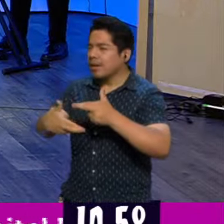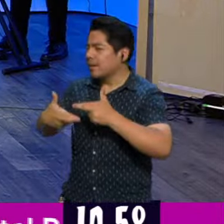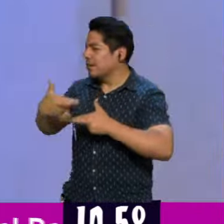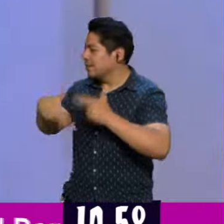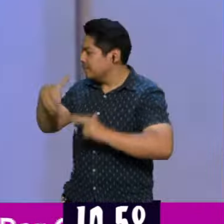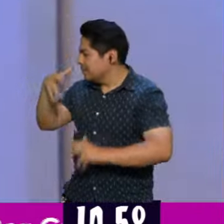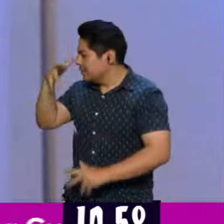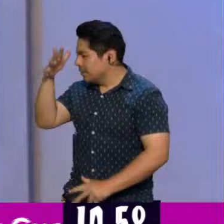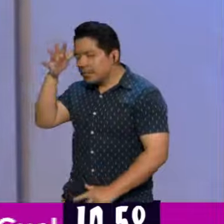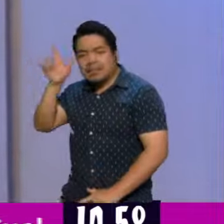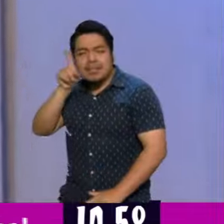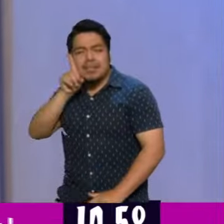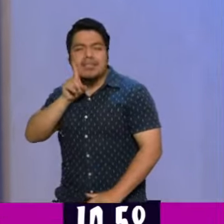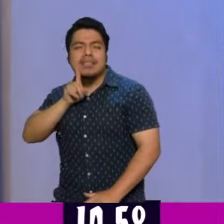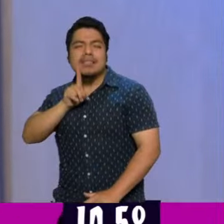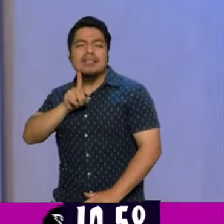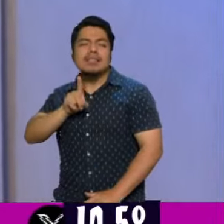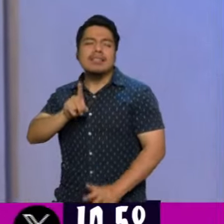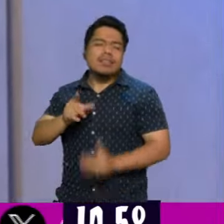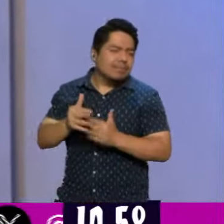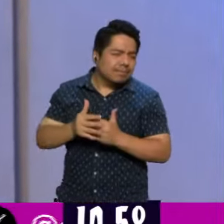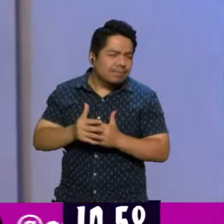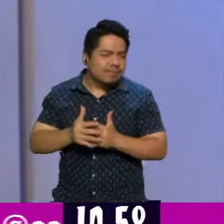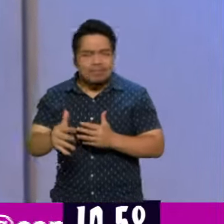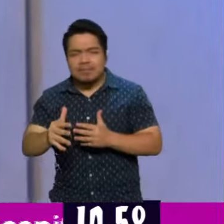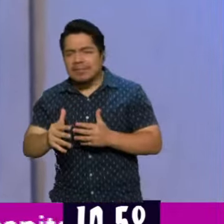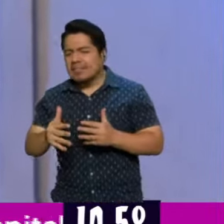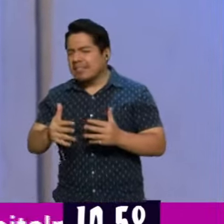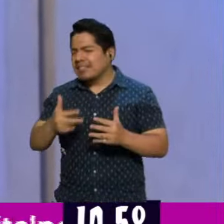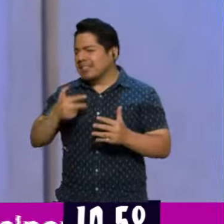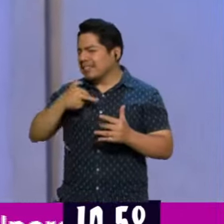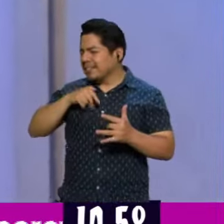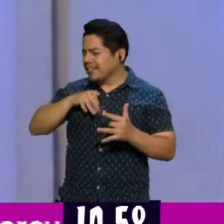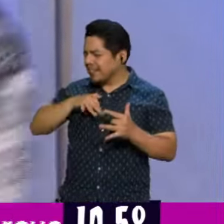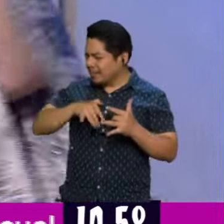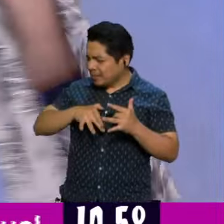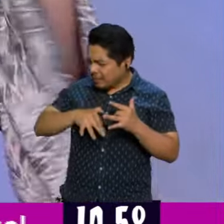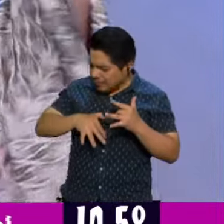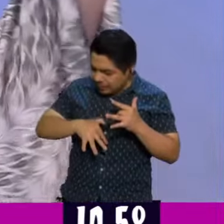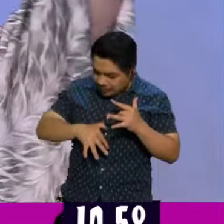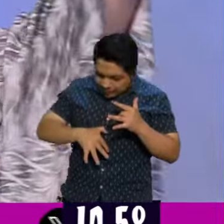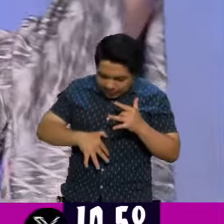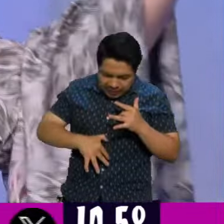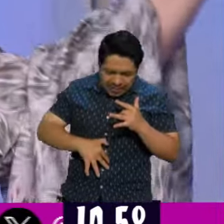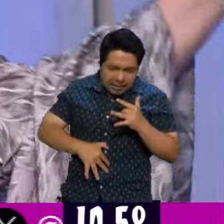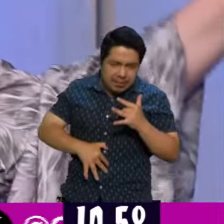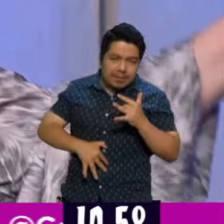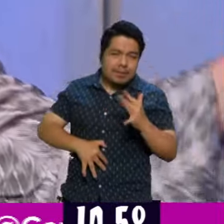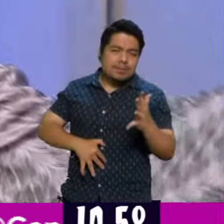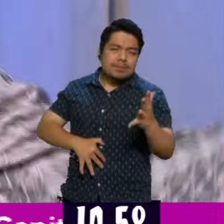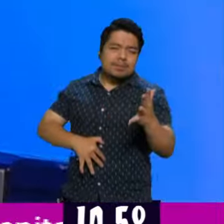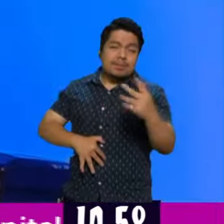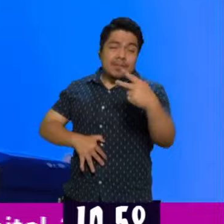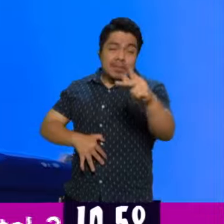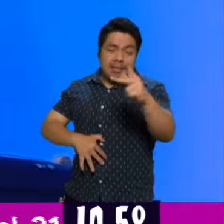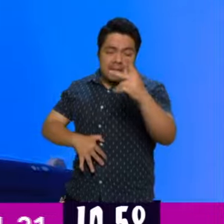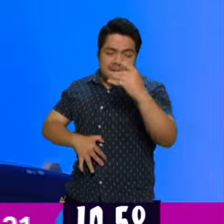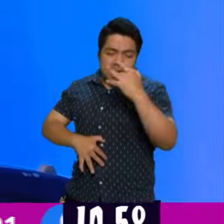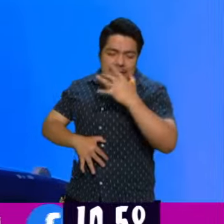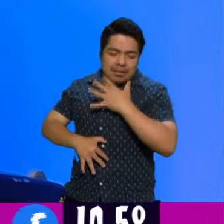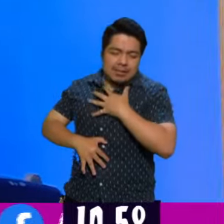señora, ya llevaba dentro de mi piel su aroma.